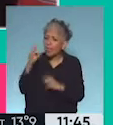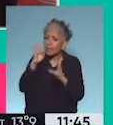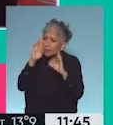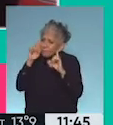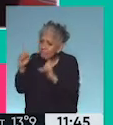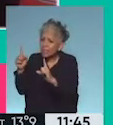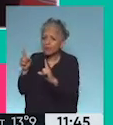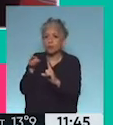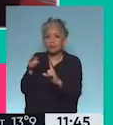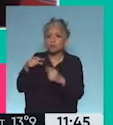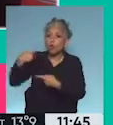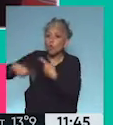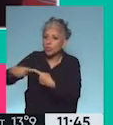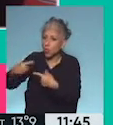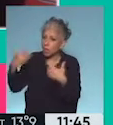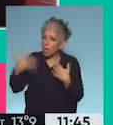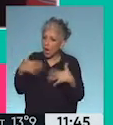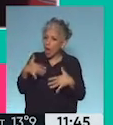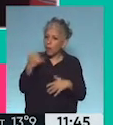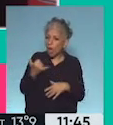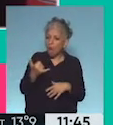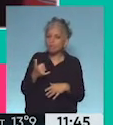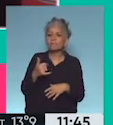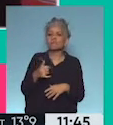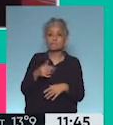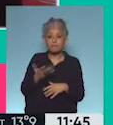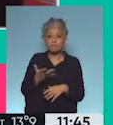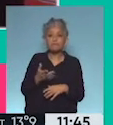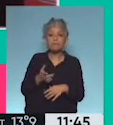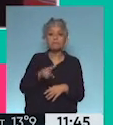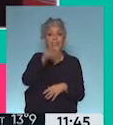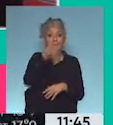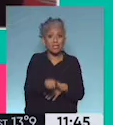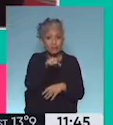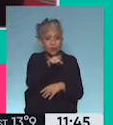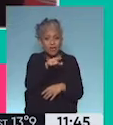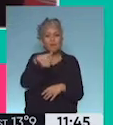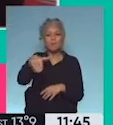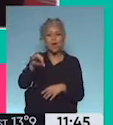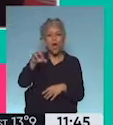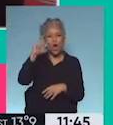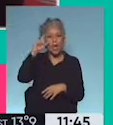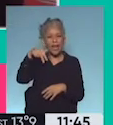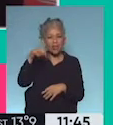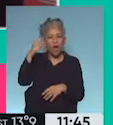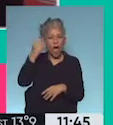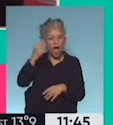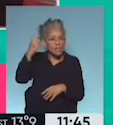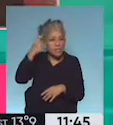graves. Y gente como el perito Moreno, bueno, tenía esa conciencia iluminada que